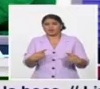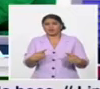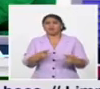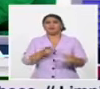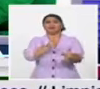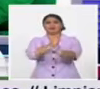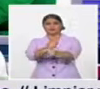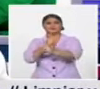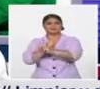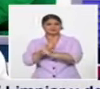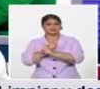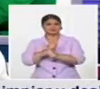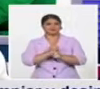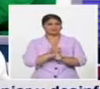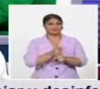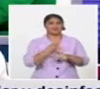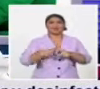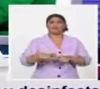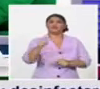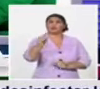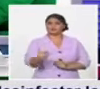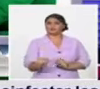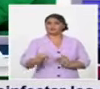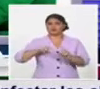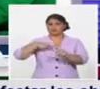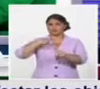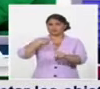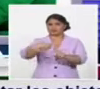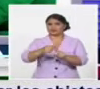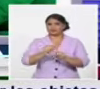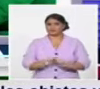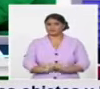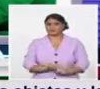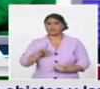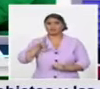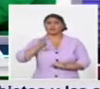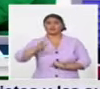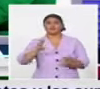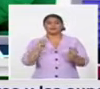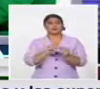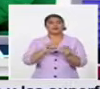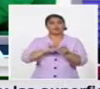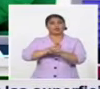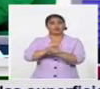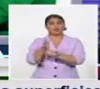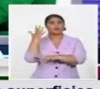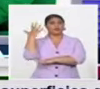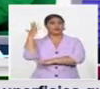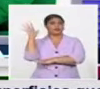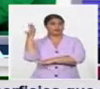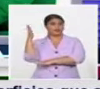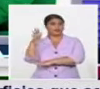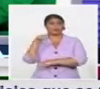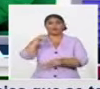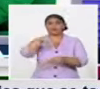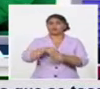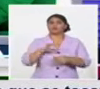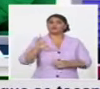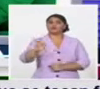dije inicialmente, 93 son casos importados, estamos hablando del